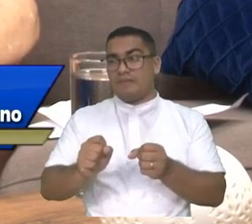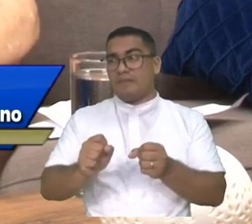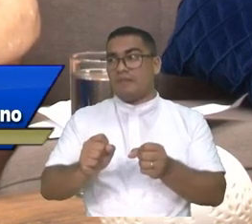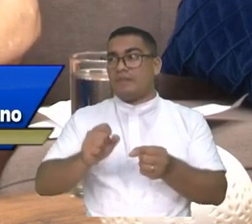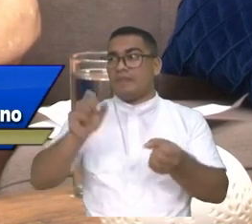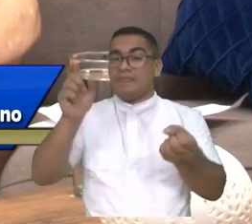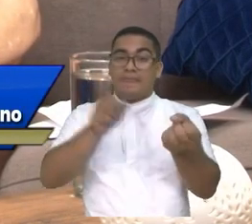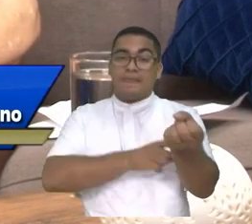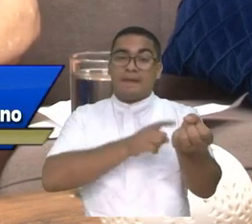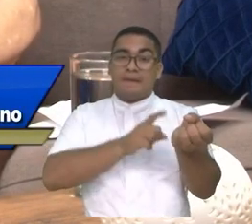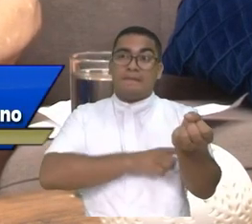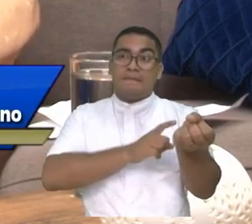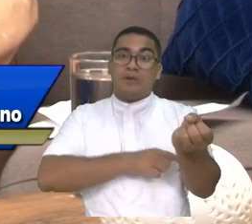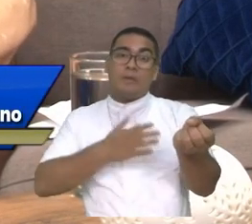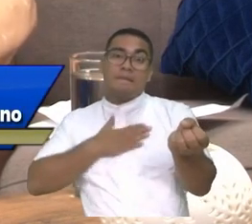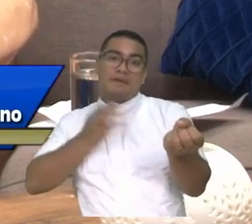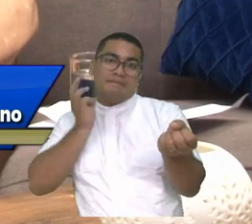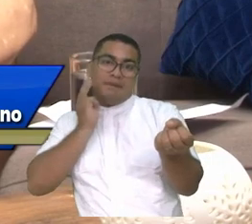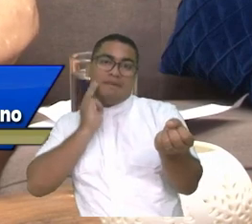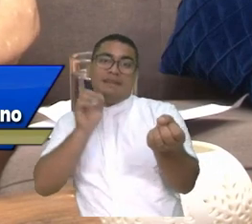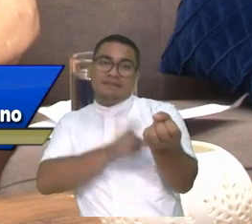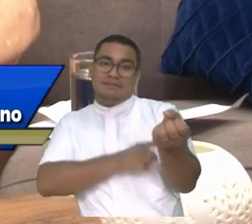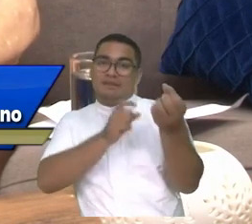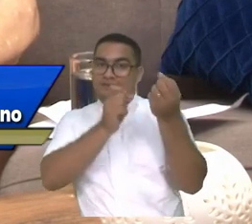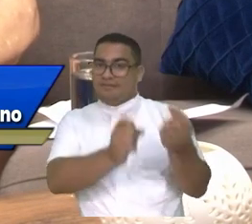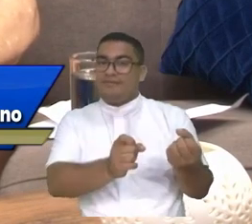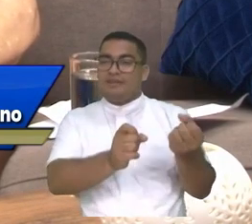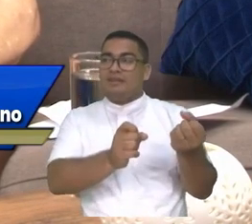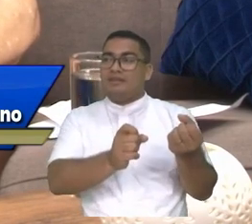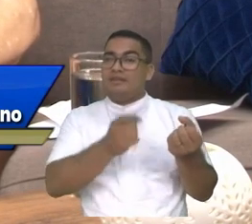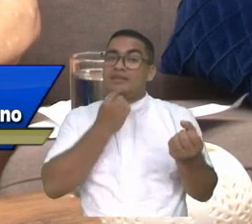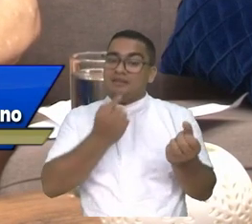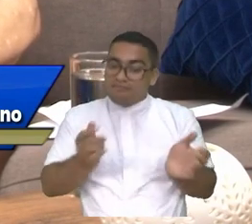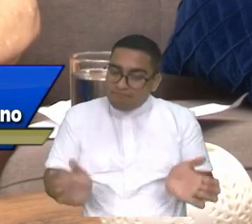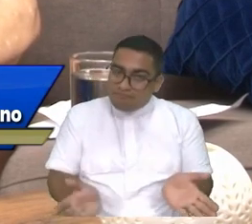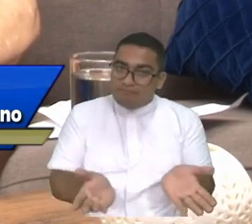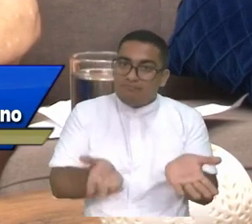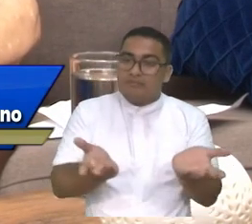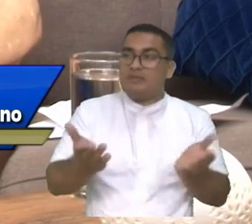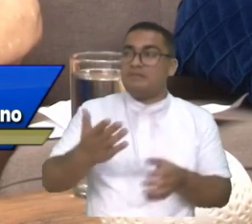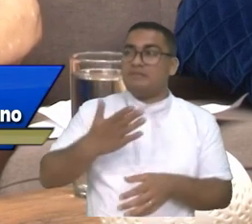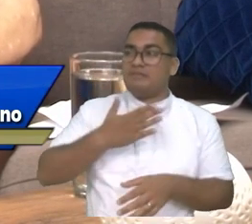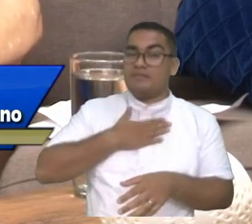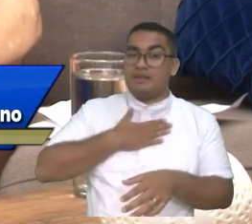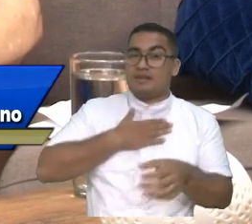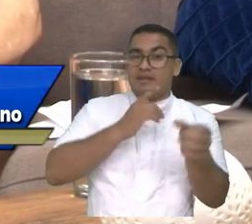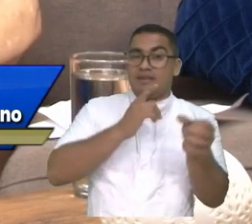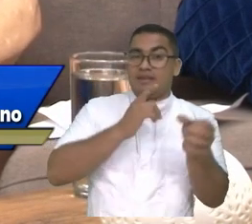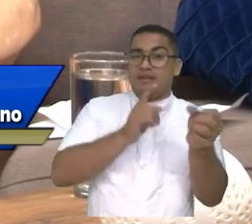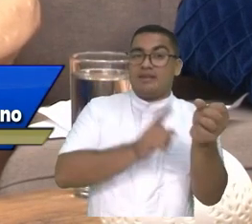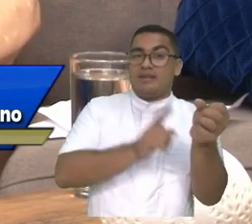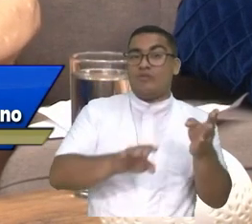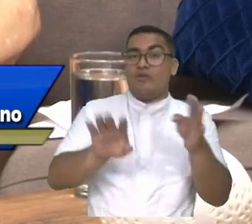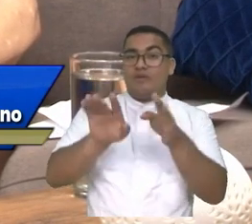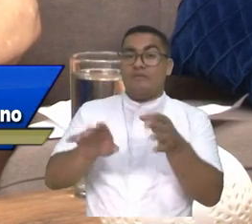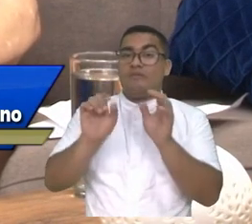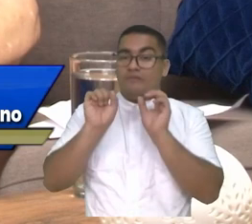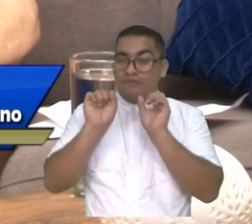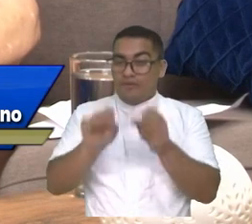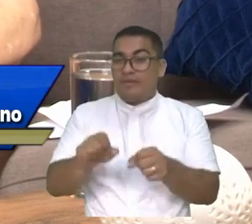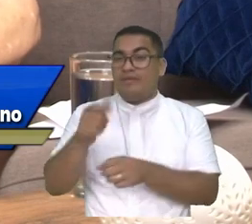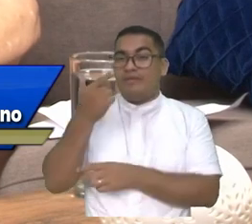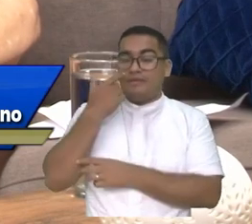madre, quien nos indujo a mis hermanas y a mí a conocer a Darío,